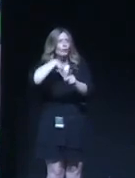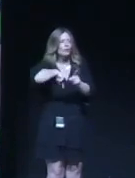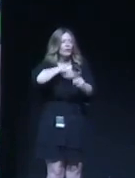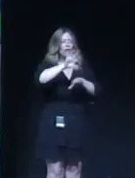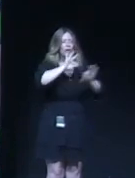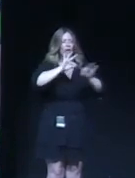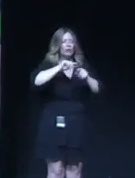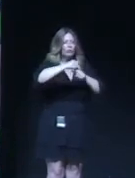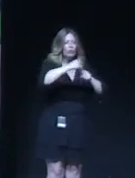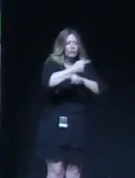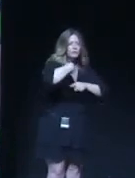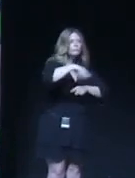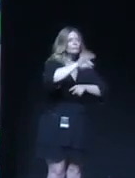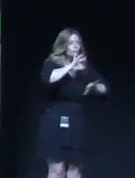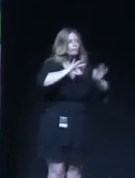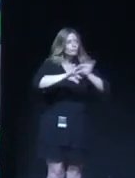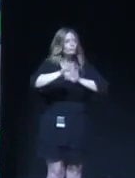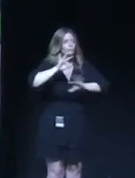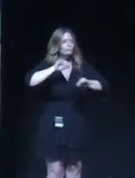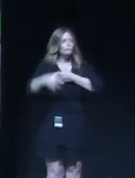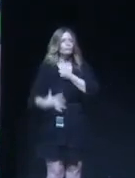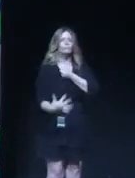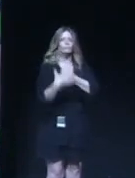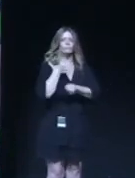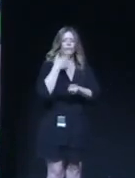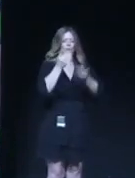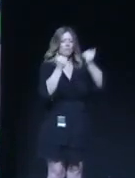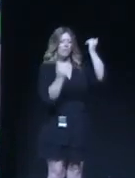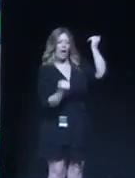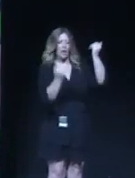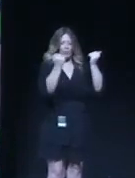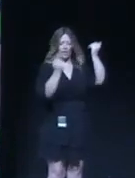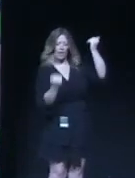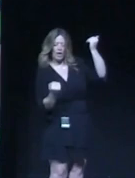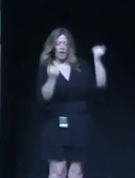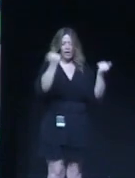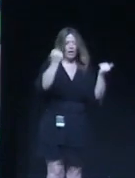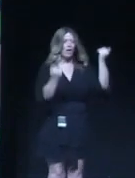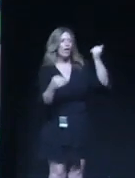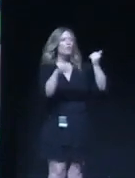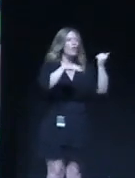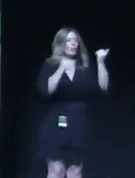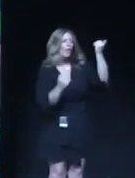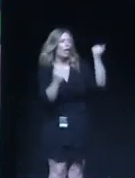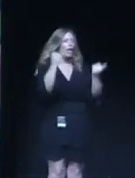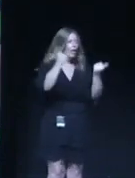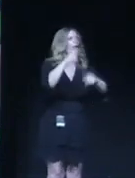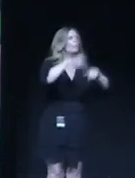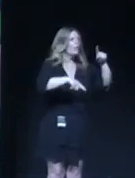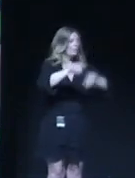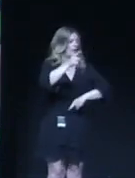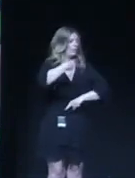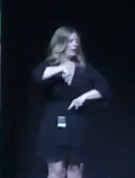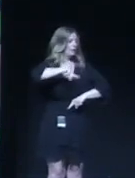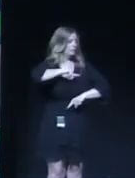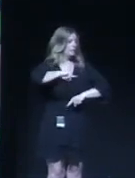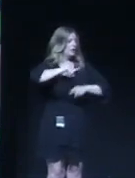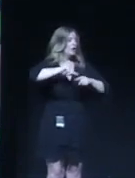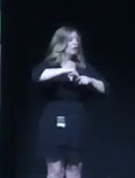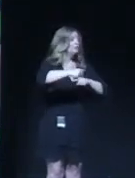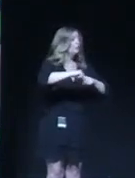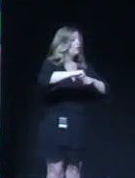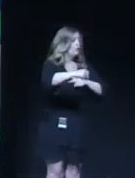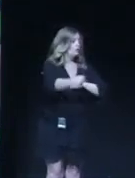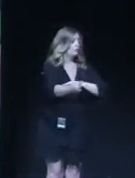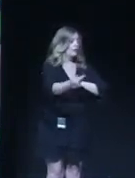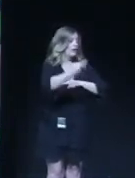día, todos los días, hacen que la balanza ceda hacia uno u otro lado. Egunero hartzen ditugun erabaki txiki